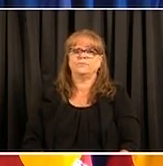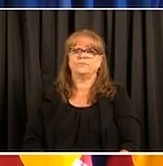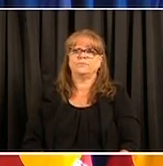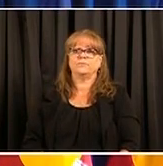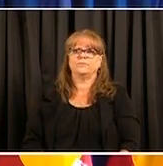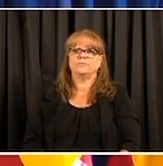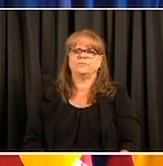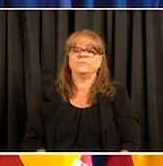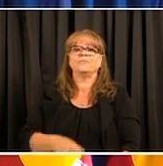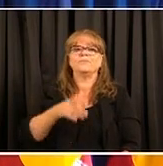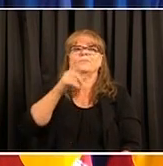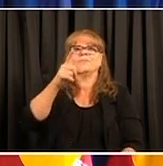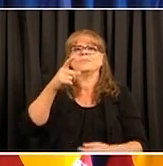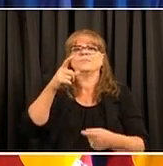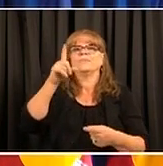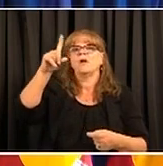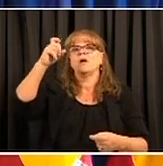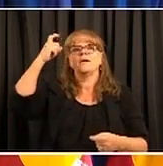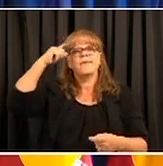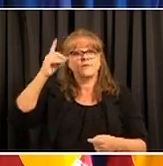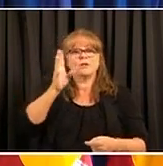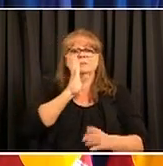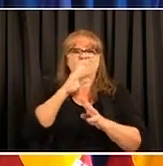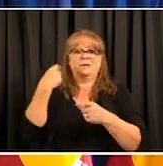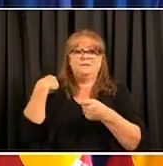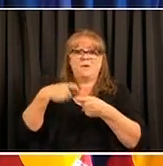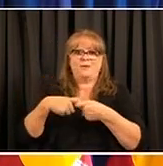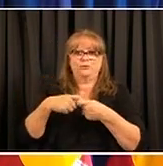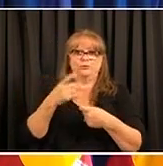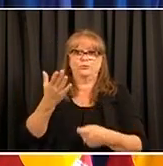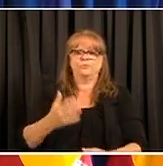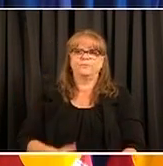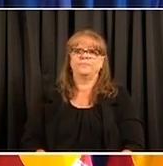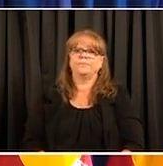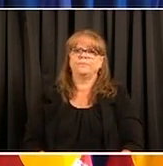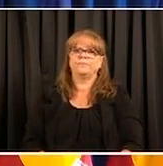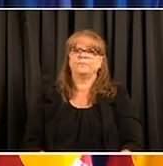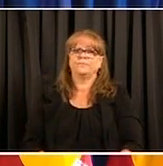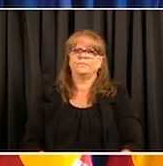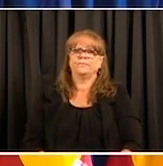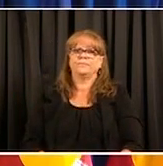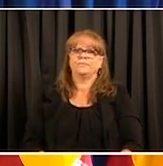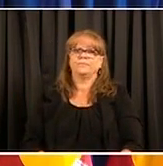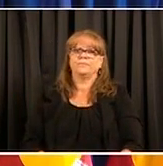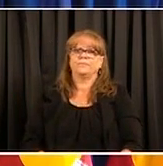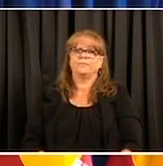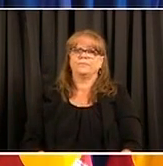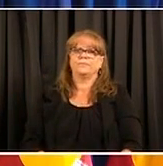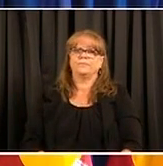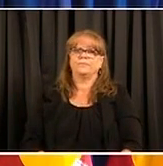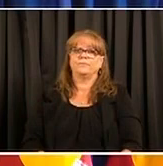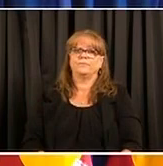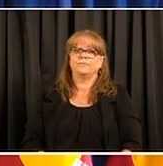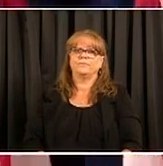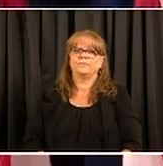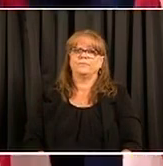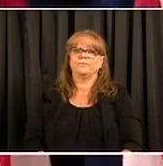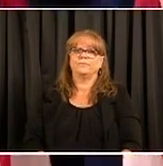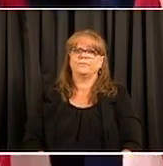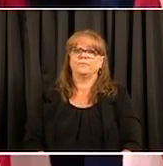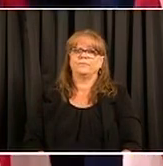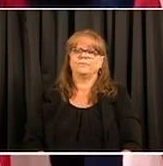Las cosas que cada persona necesita hacer para proteger su propia son fáciles. Es